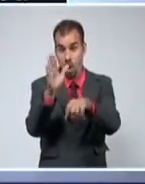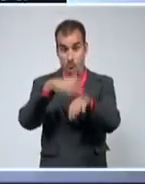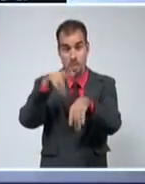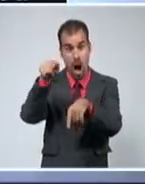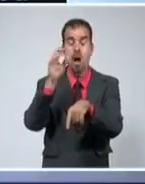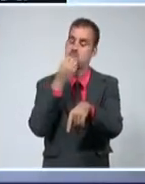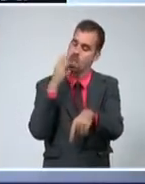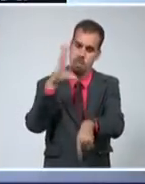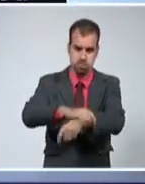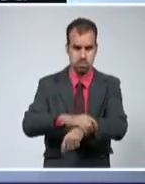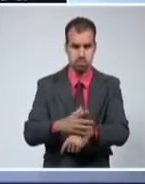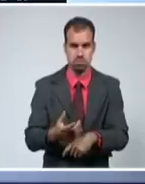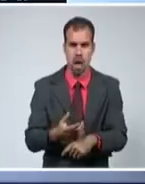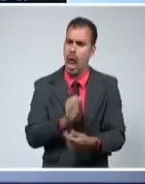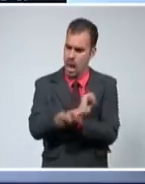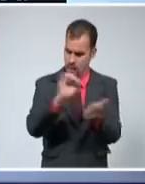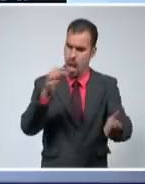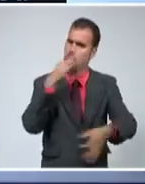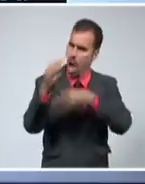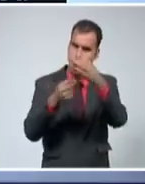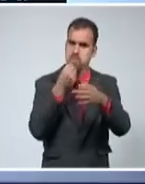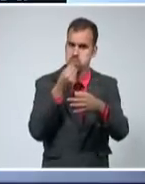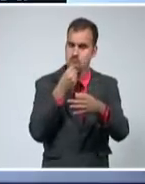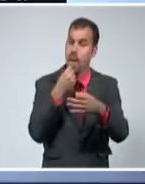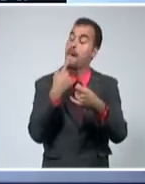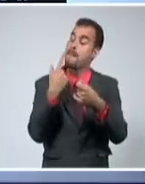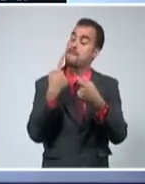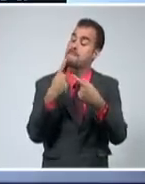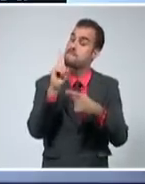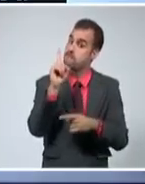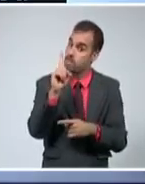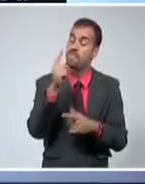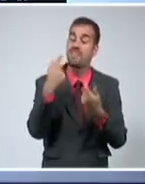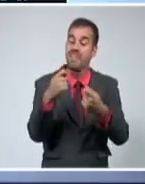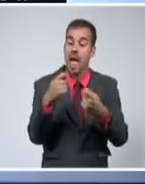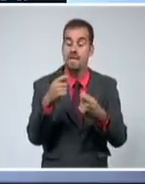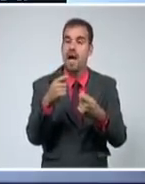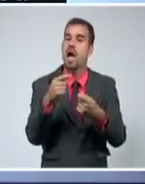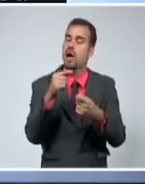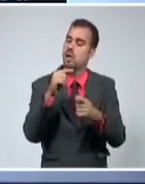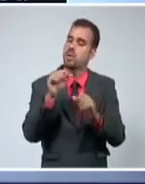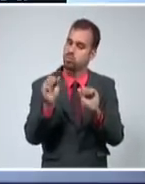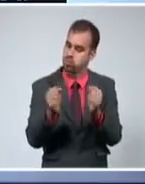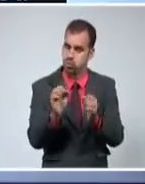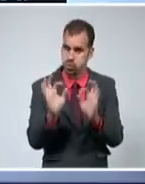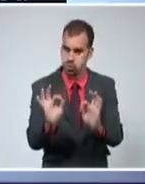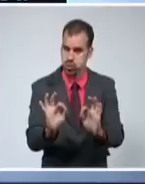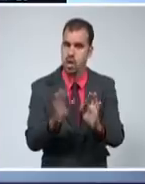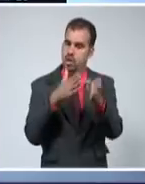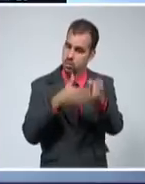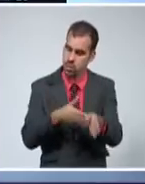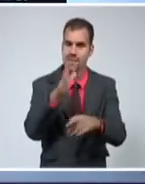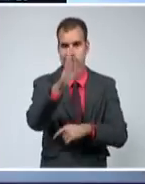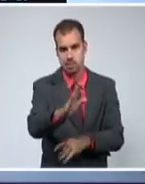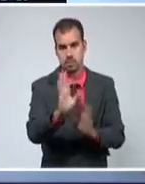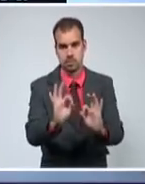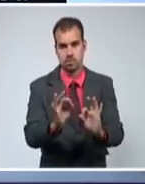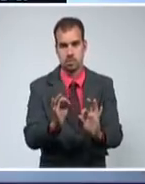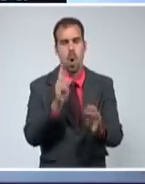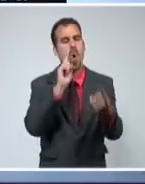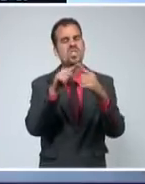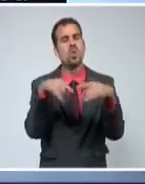expresión pero los derechos tienen límites ahí está el artículo 45 son construcciones que debemos hacer cuál es el fin cuál es el propósito de esa